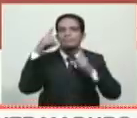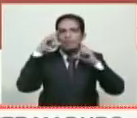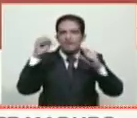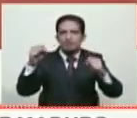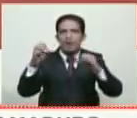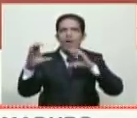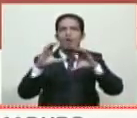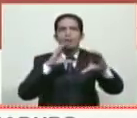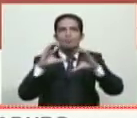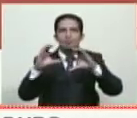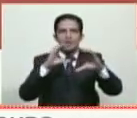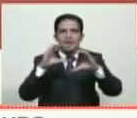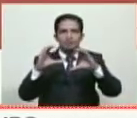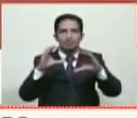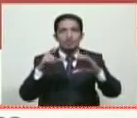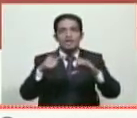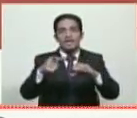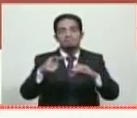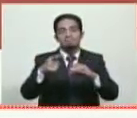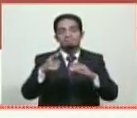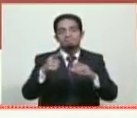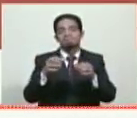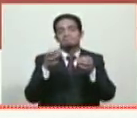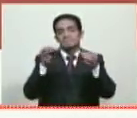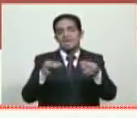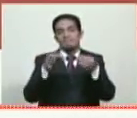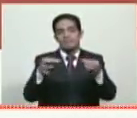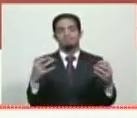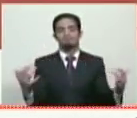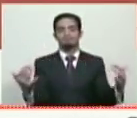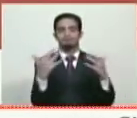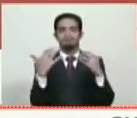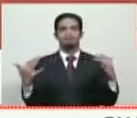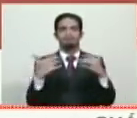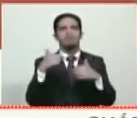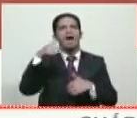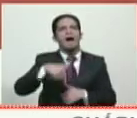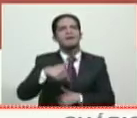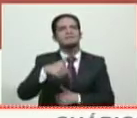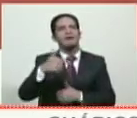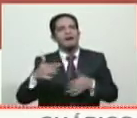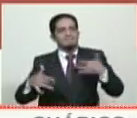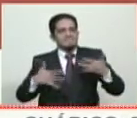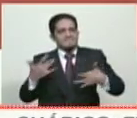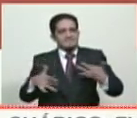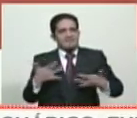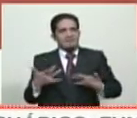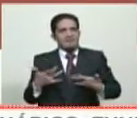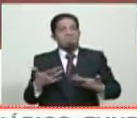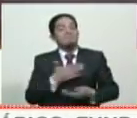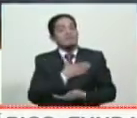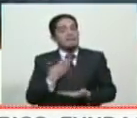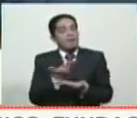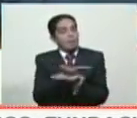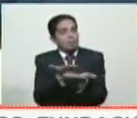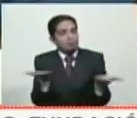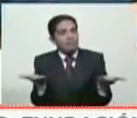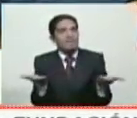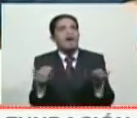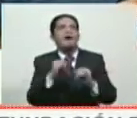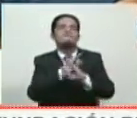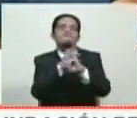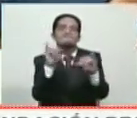comunicación que de forma consuetudinaria asisten a estas actividades, desearles un muy feliz y